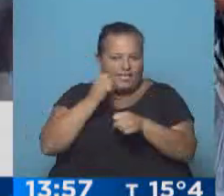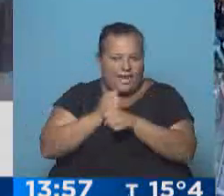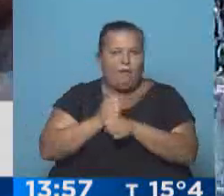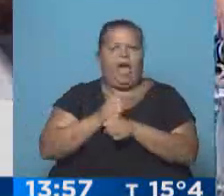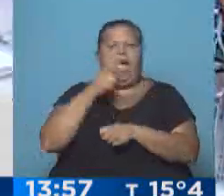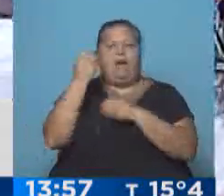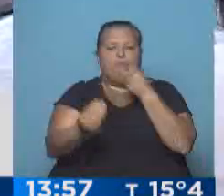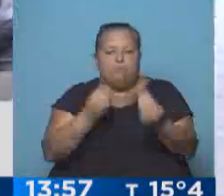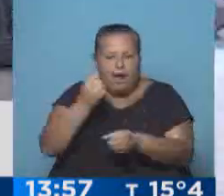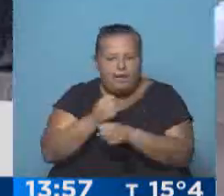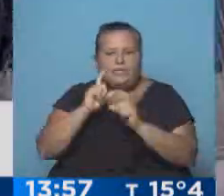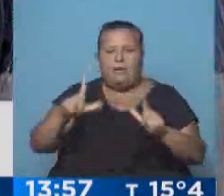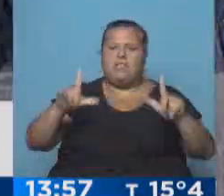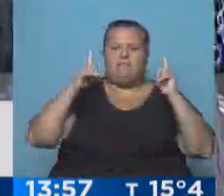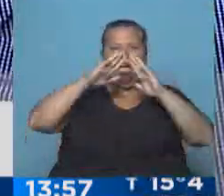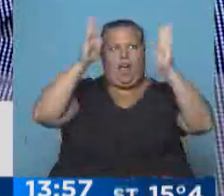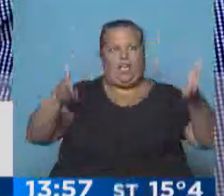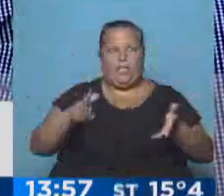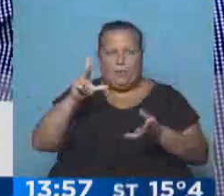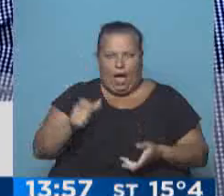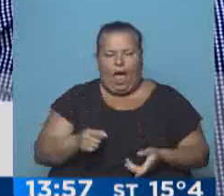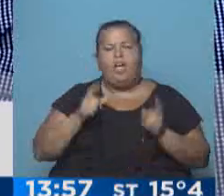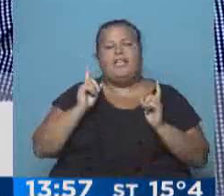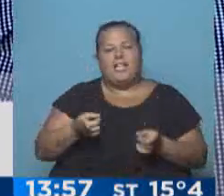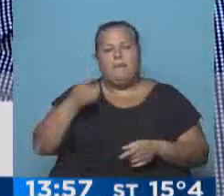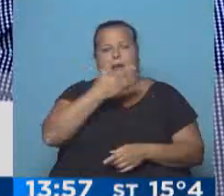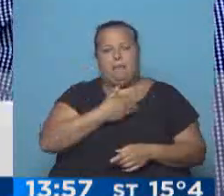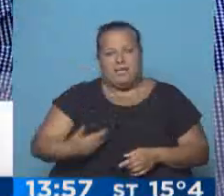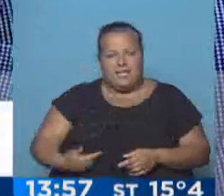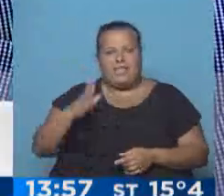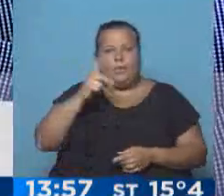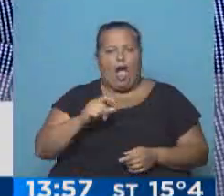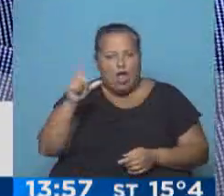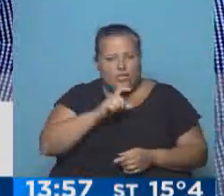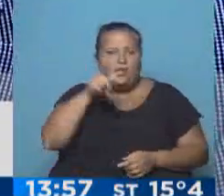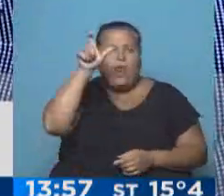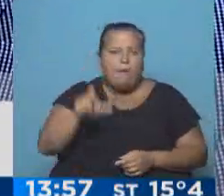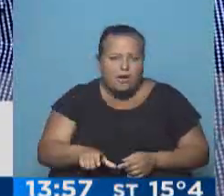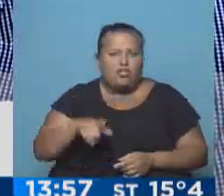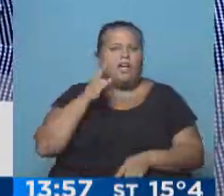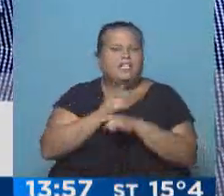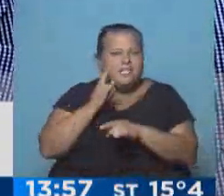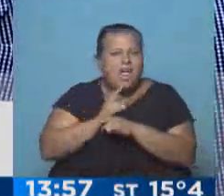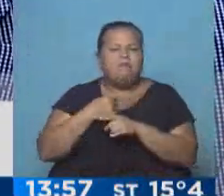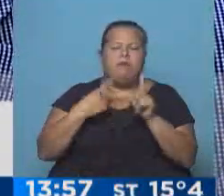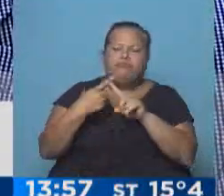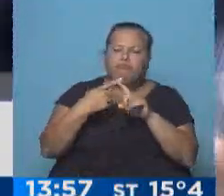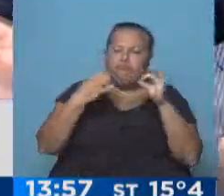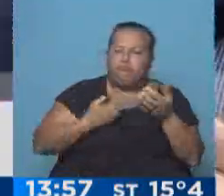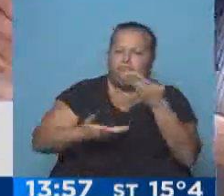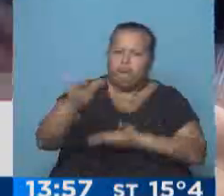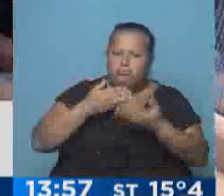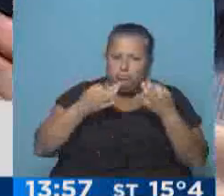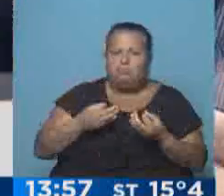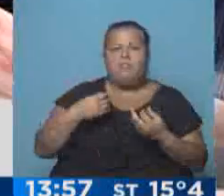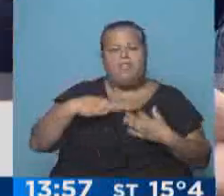puesto de trabajo, para la propia imagen de la institución y seguramente para el presidente del Banco Central, que es una persona con quien siempre hemos tenido un buen diálogo y